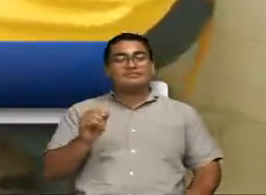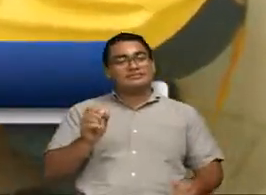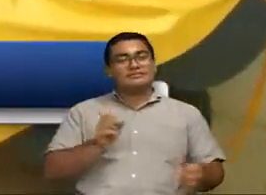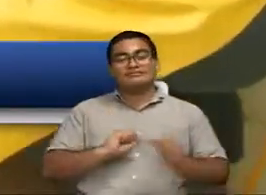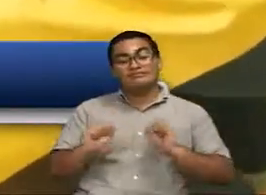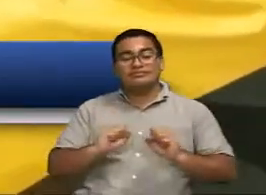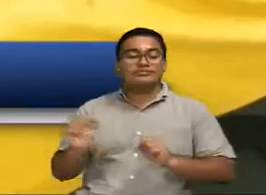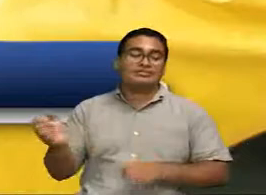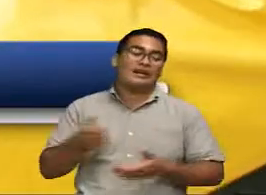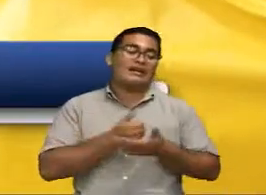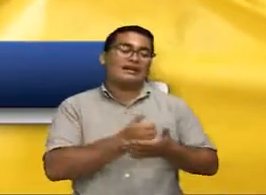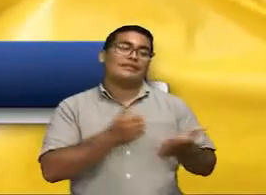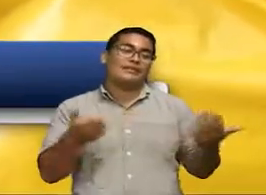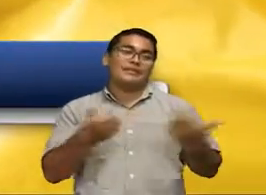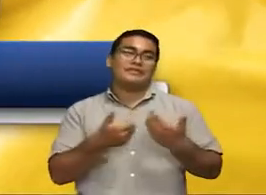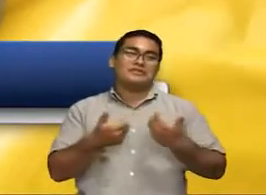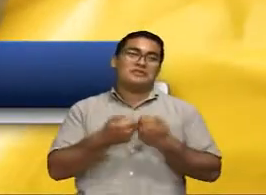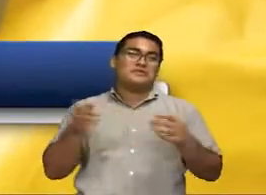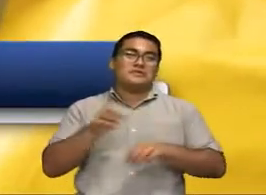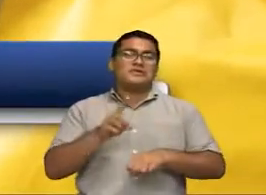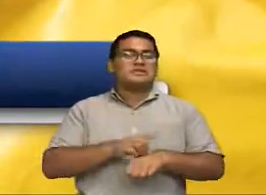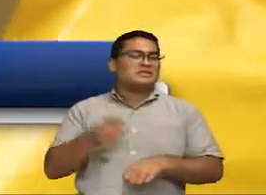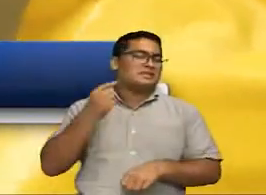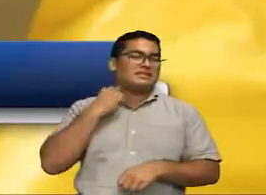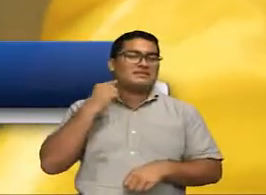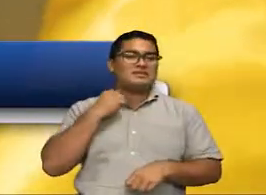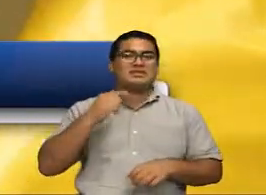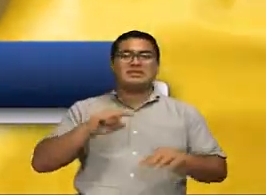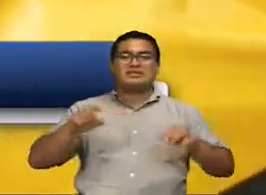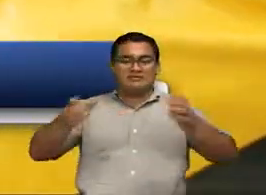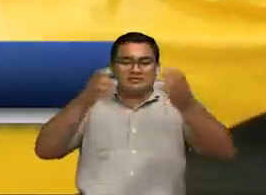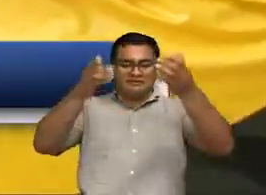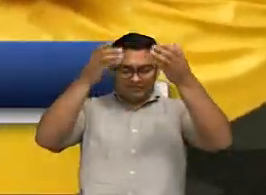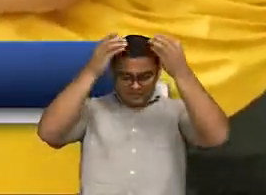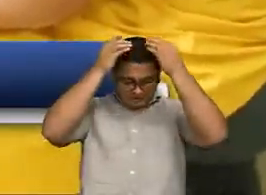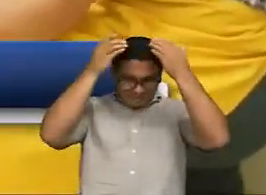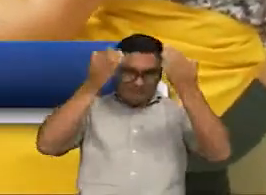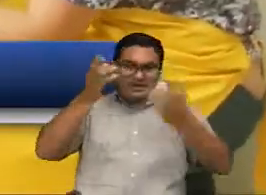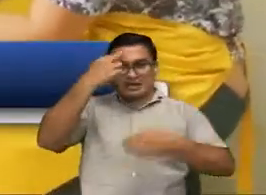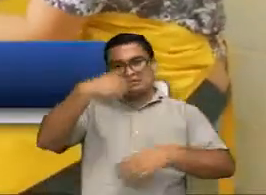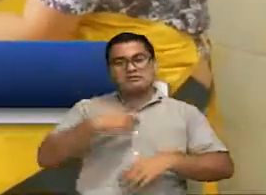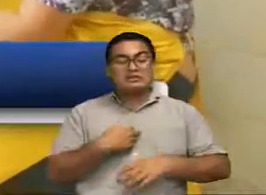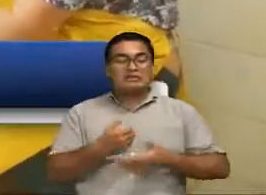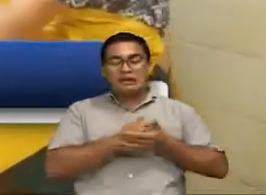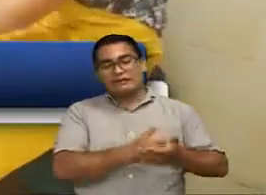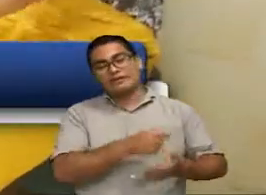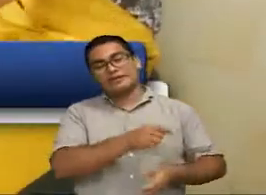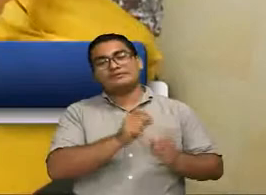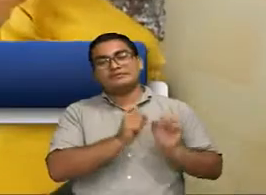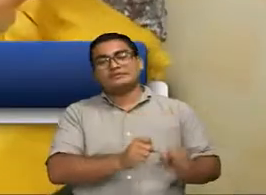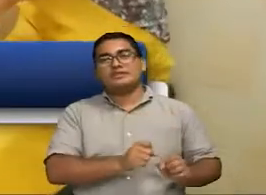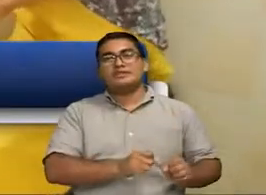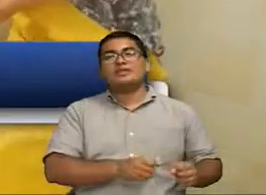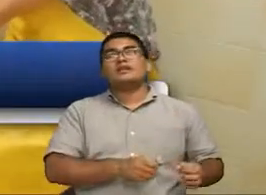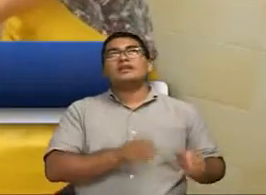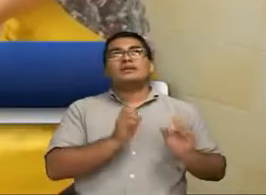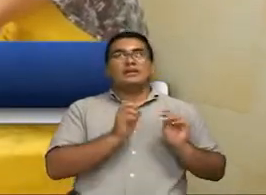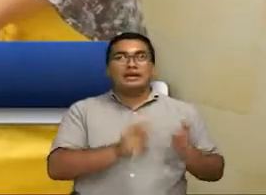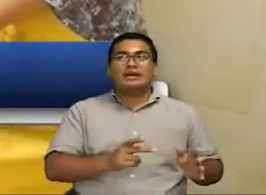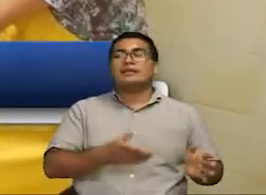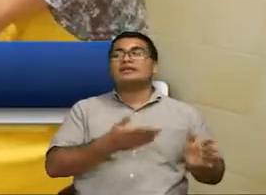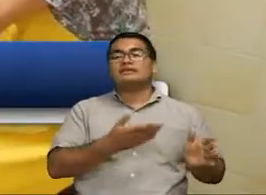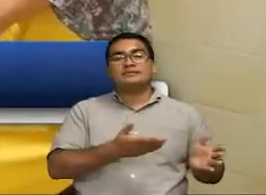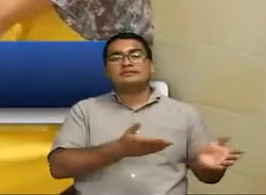auxilios. No siempre estamos solos, sino que está enfermería, a veces encargados y lo toman, lo sacan,